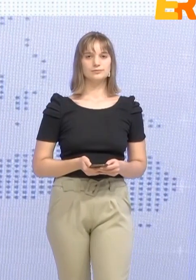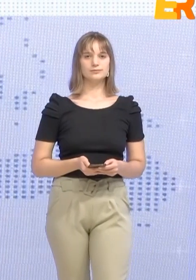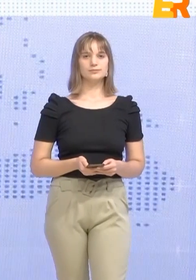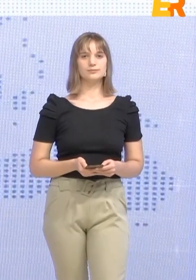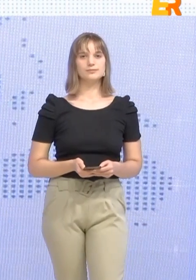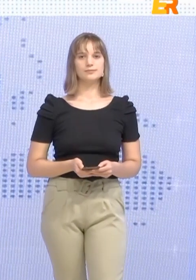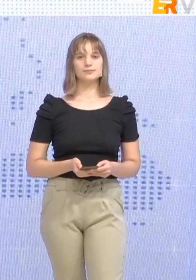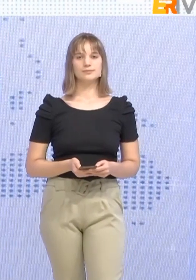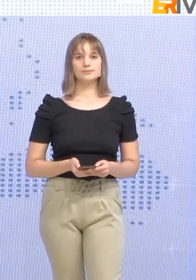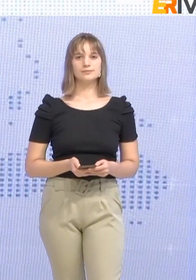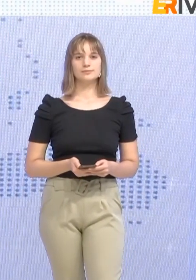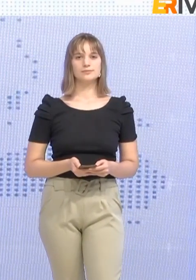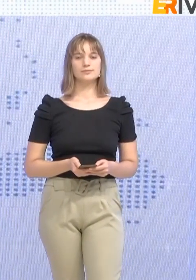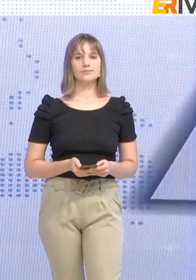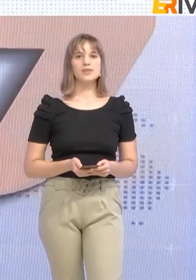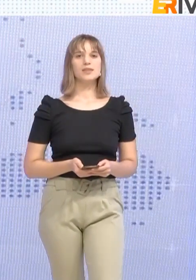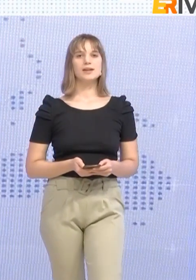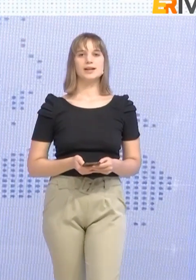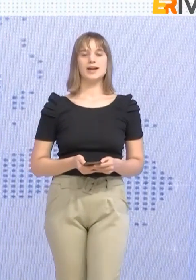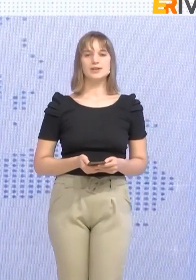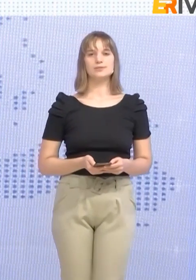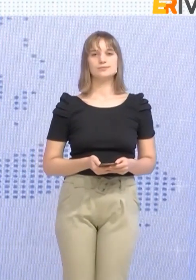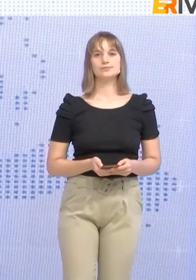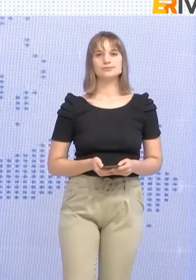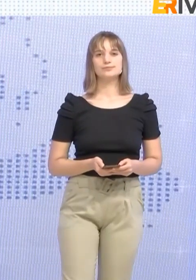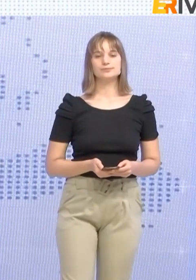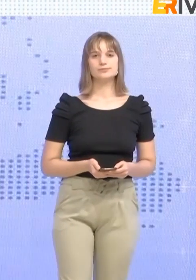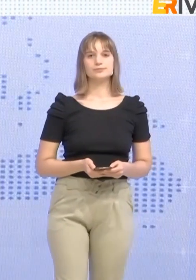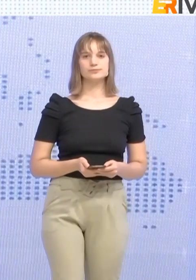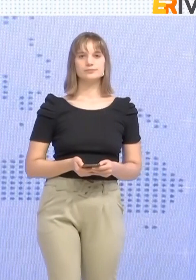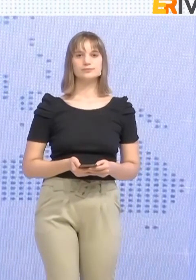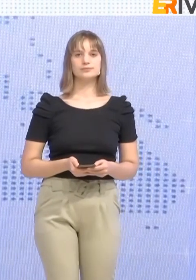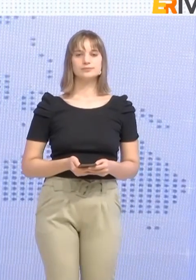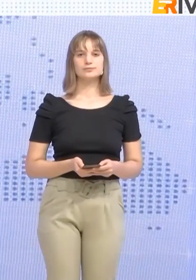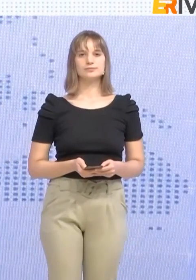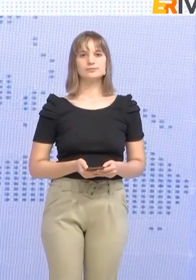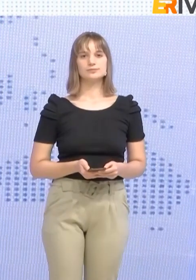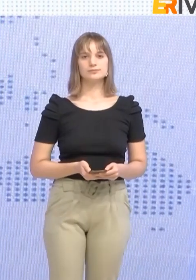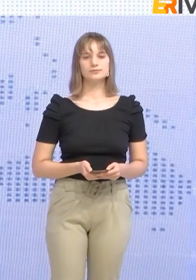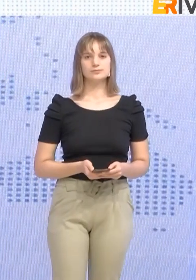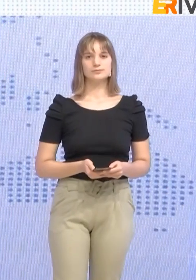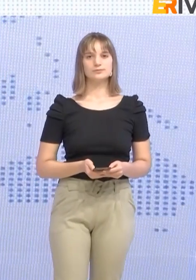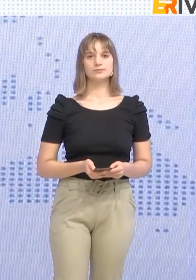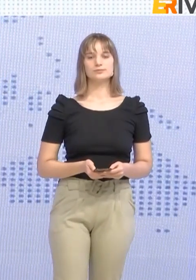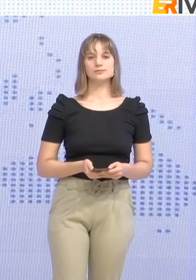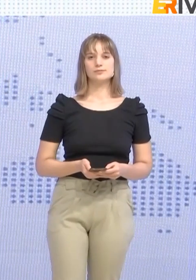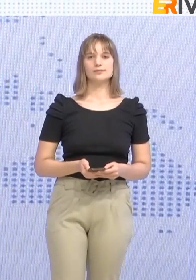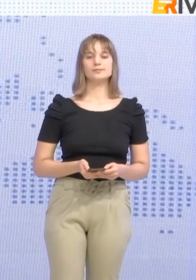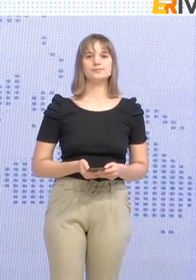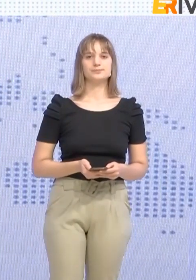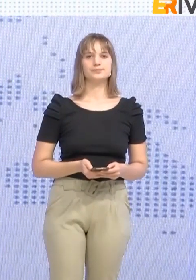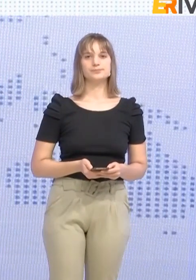contactar para pedirte este tipo de datos. Claro. Entonces, el primer alerta es, no es mi banco quien me está